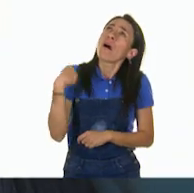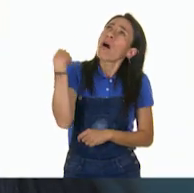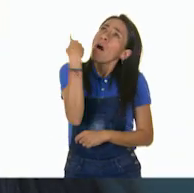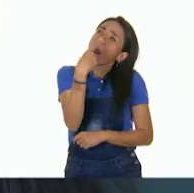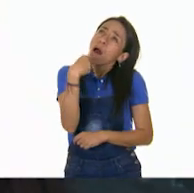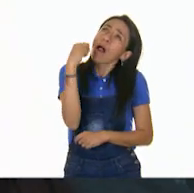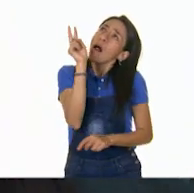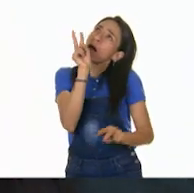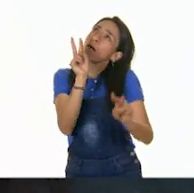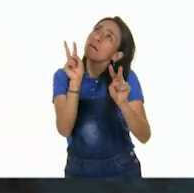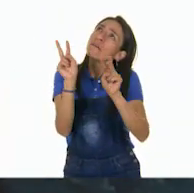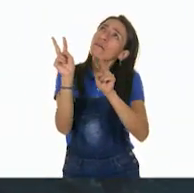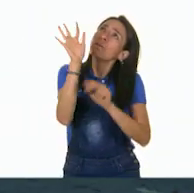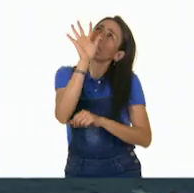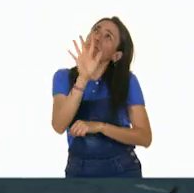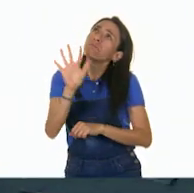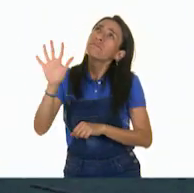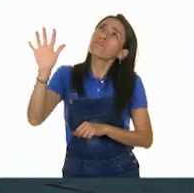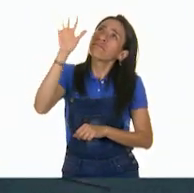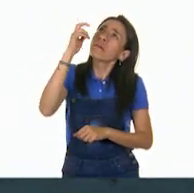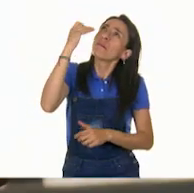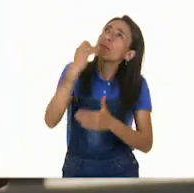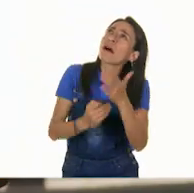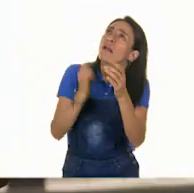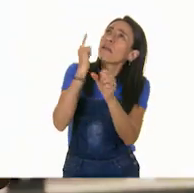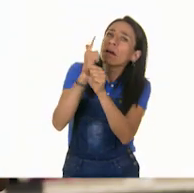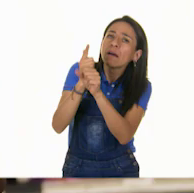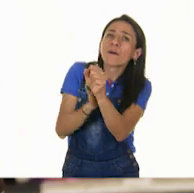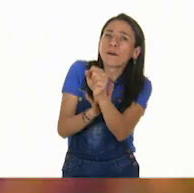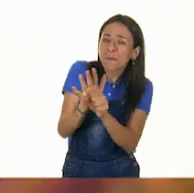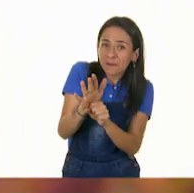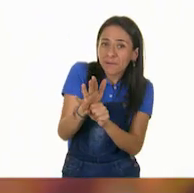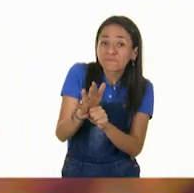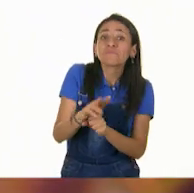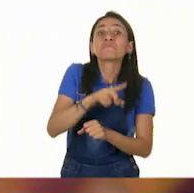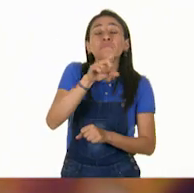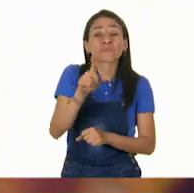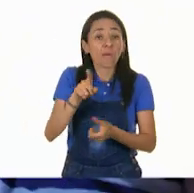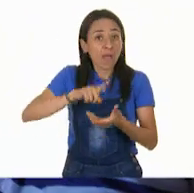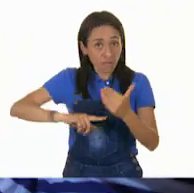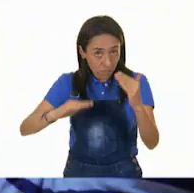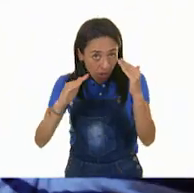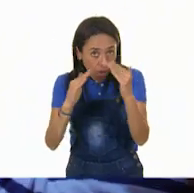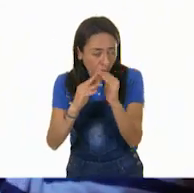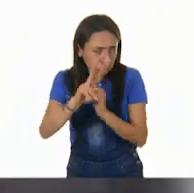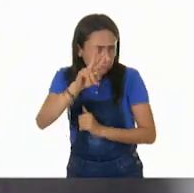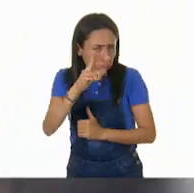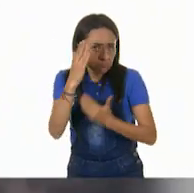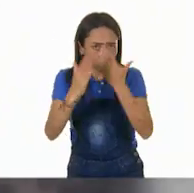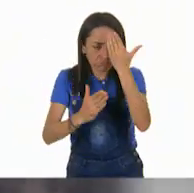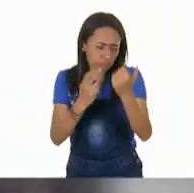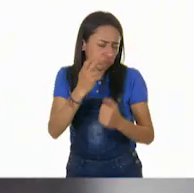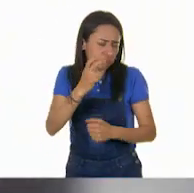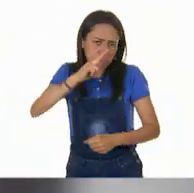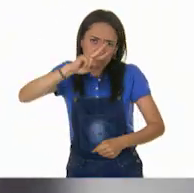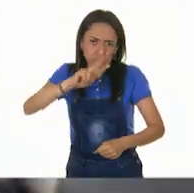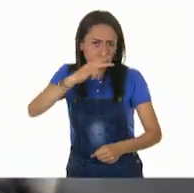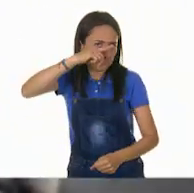espacio y todo blanca en casa el estudio siempre era lo más importante